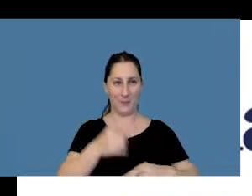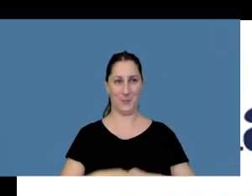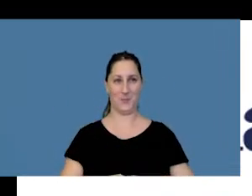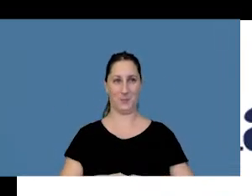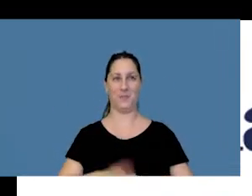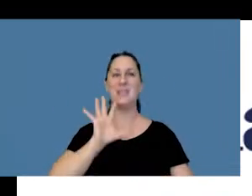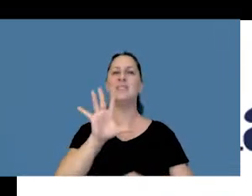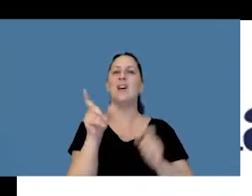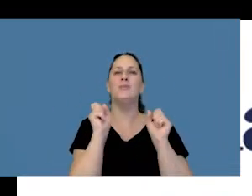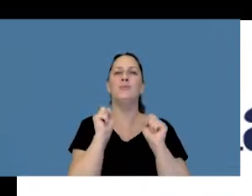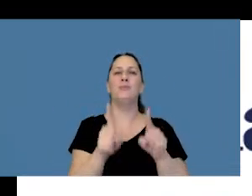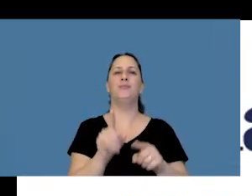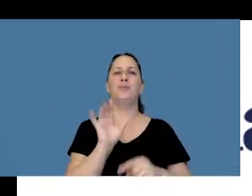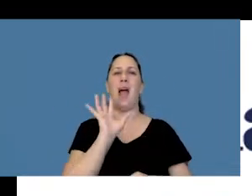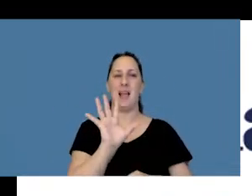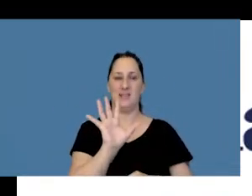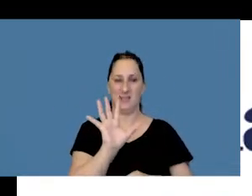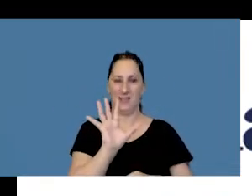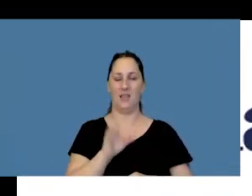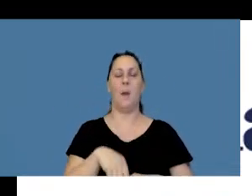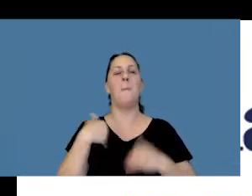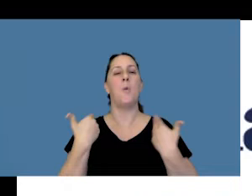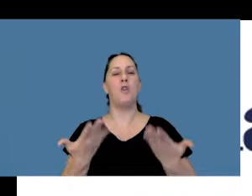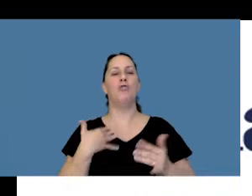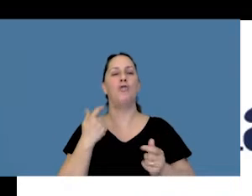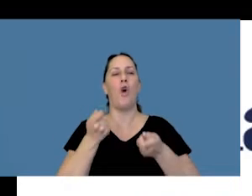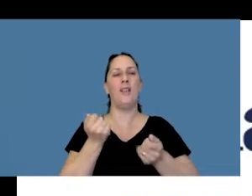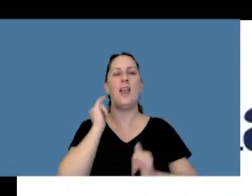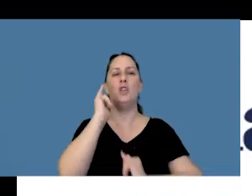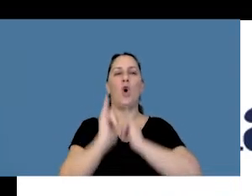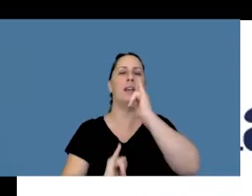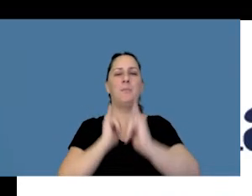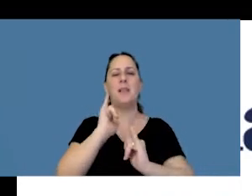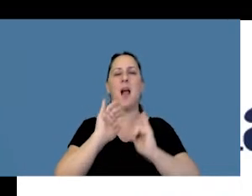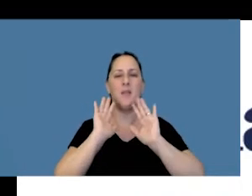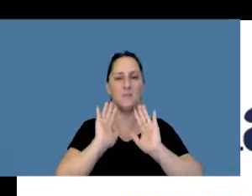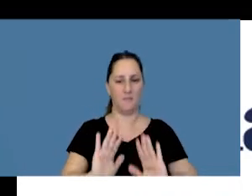la característica y por eso trato de explicarlo lentamente.